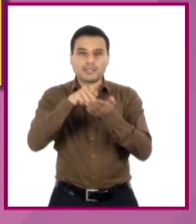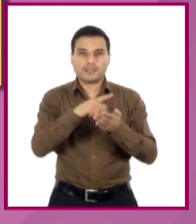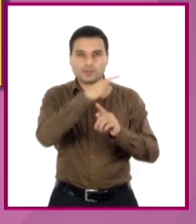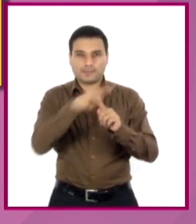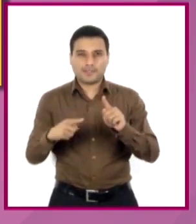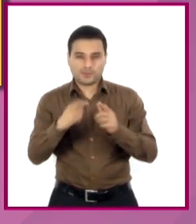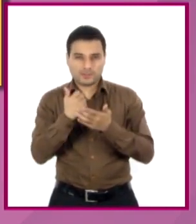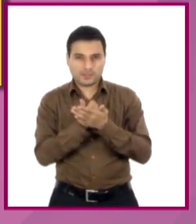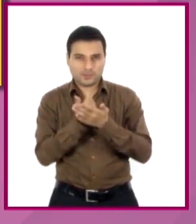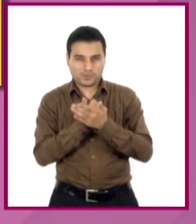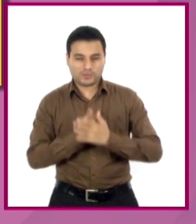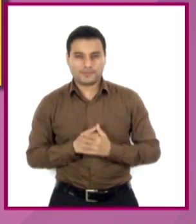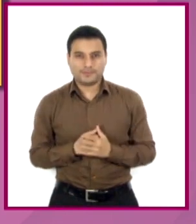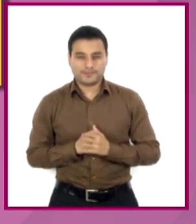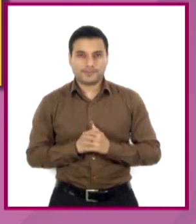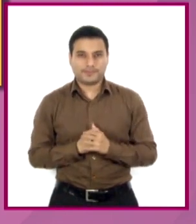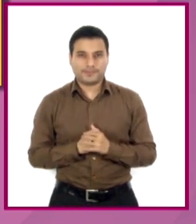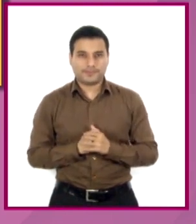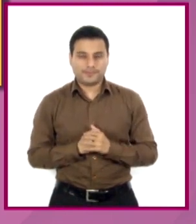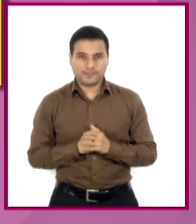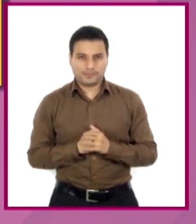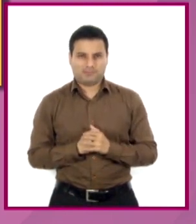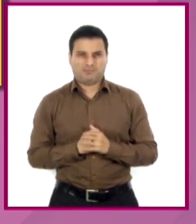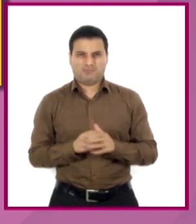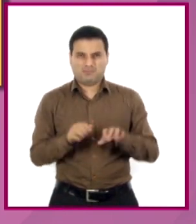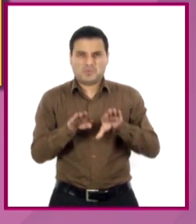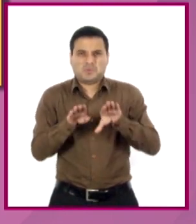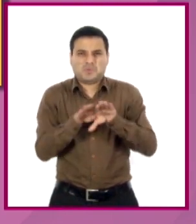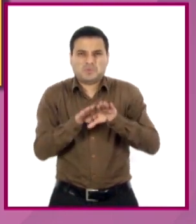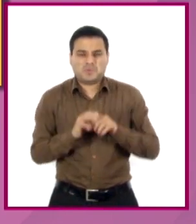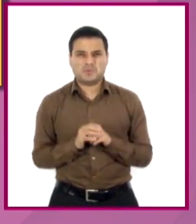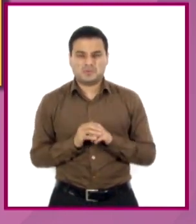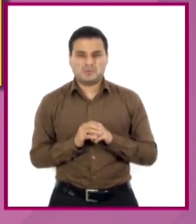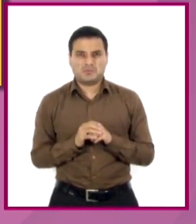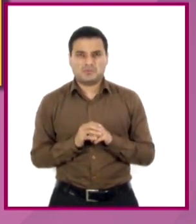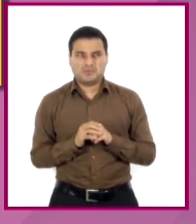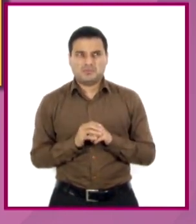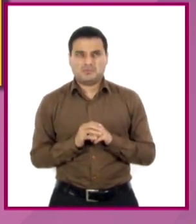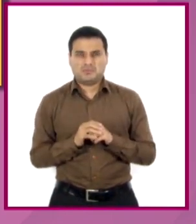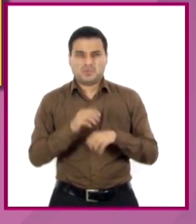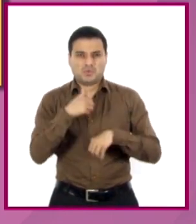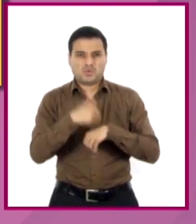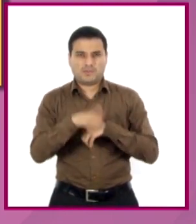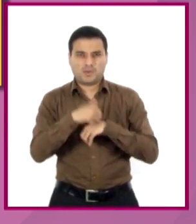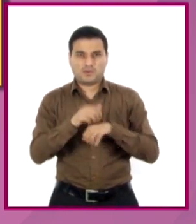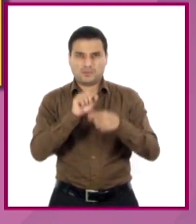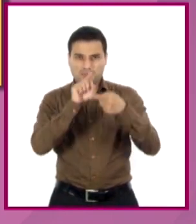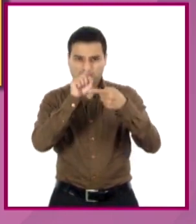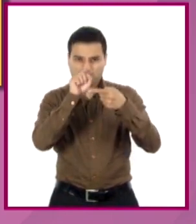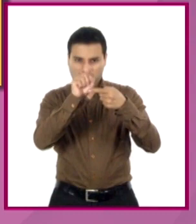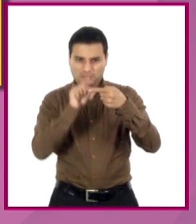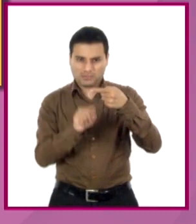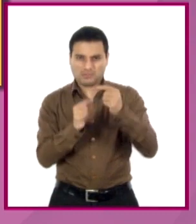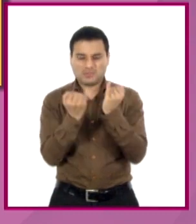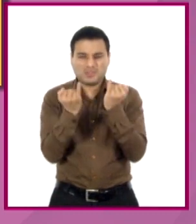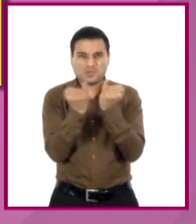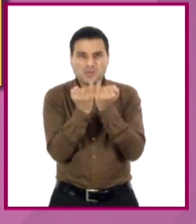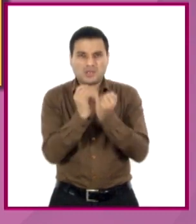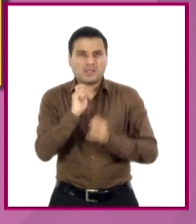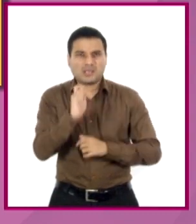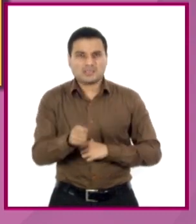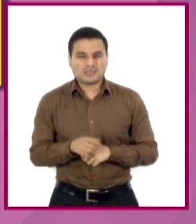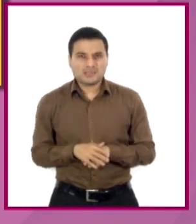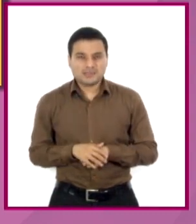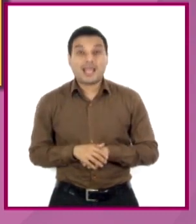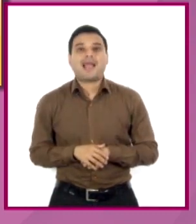de arroz. Tal vez se están preguntando qué pasa cuando el numerador y denominador son iguales. ¡Excelente pregunta! A